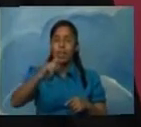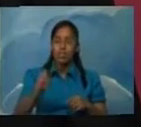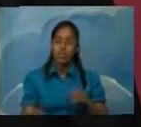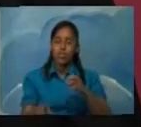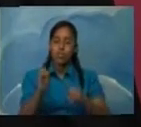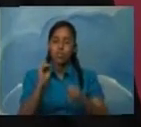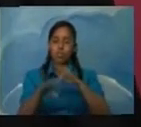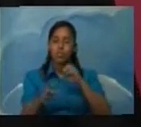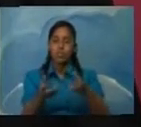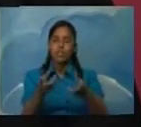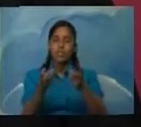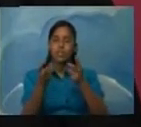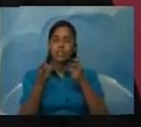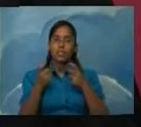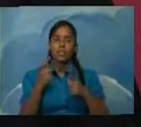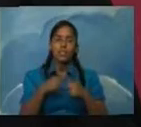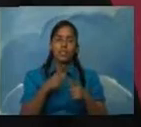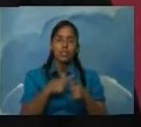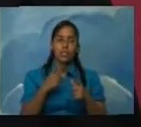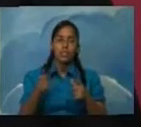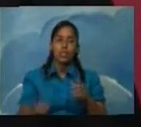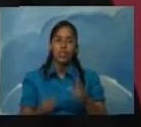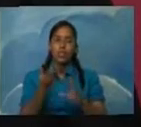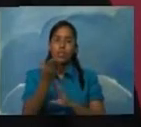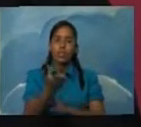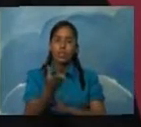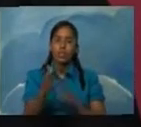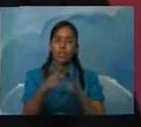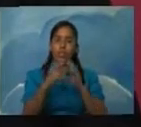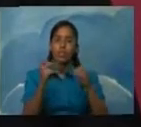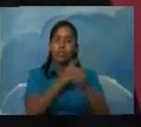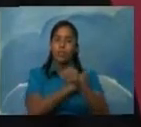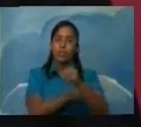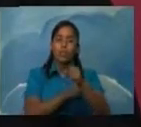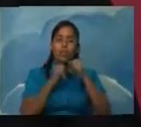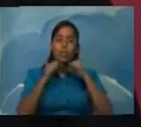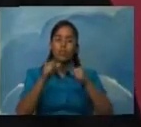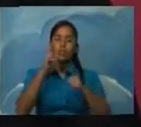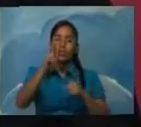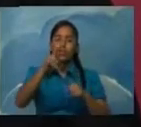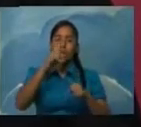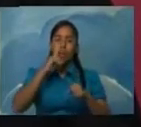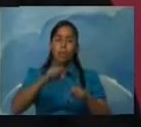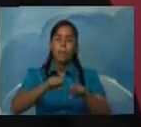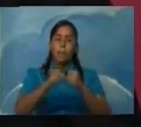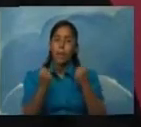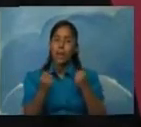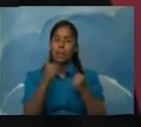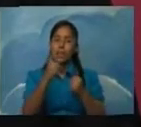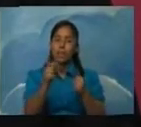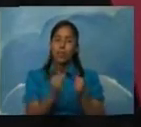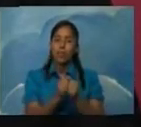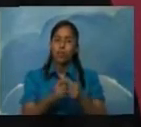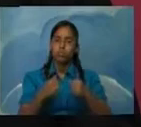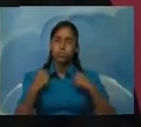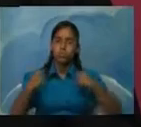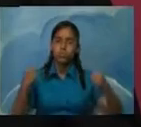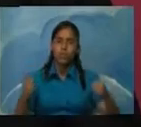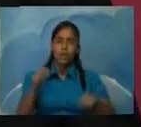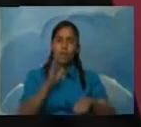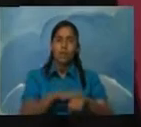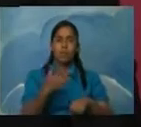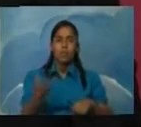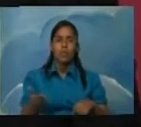cosechadas, recibidas, entonces se le ofrecía al Todopoderoso 2 panes con levadura. Mire qué curioso. ¿Y por